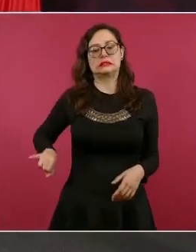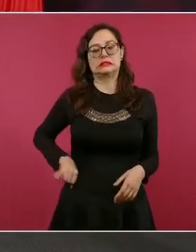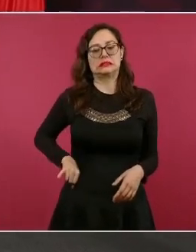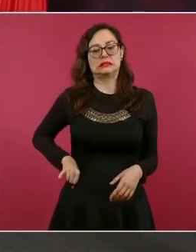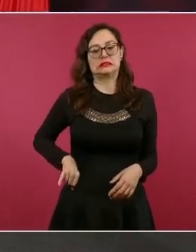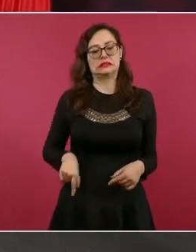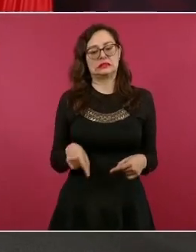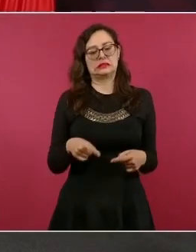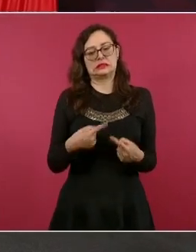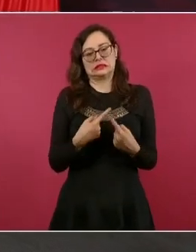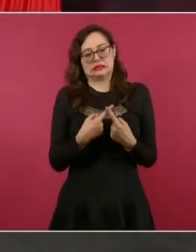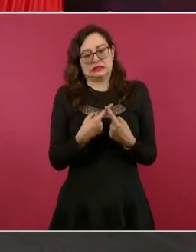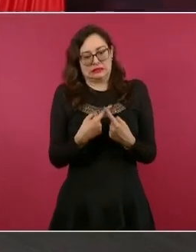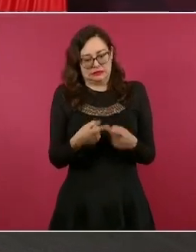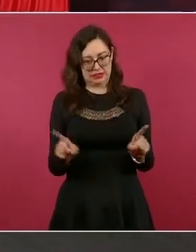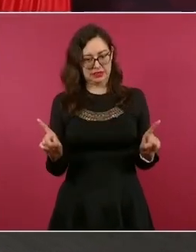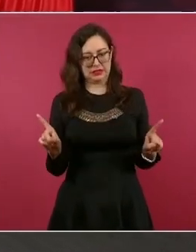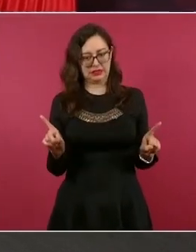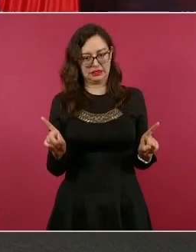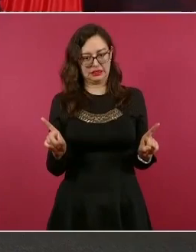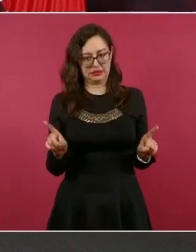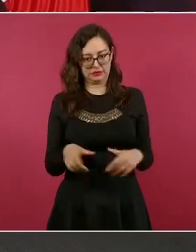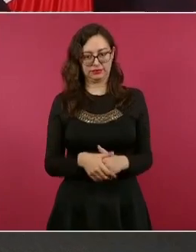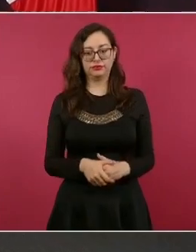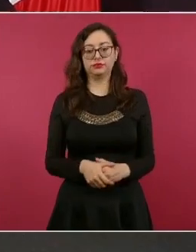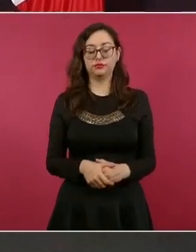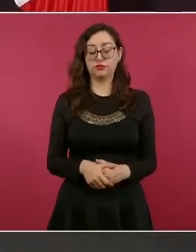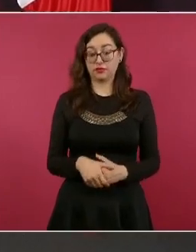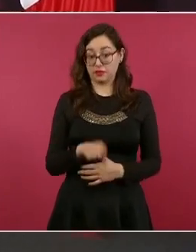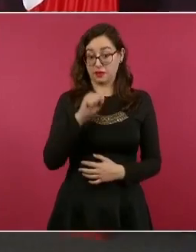de la llamada sociedad civil,